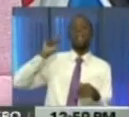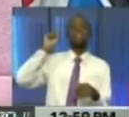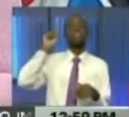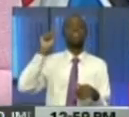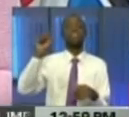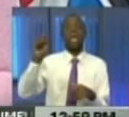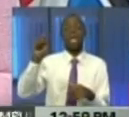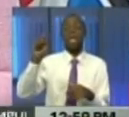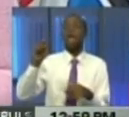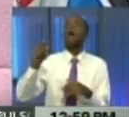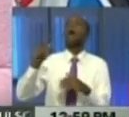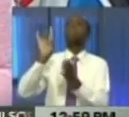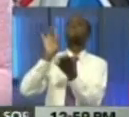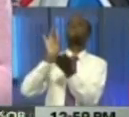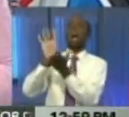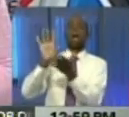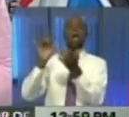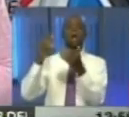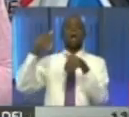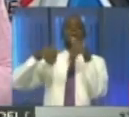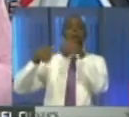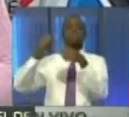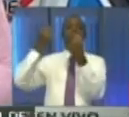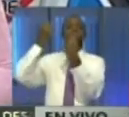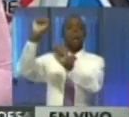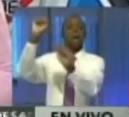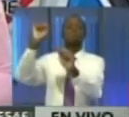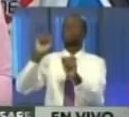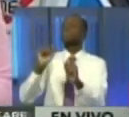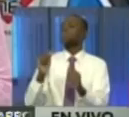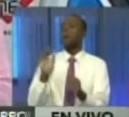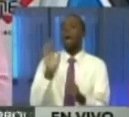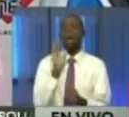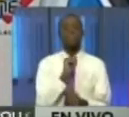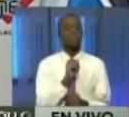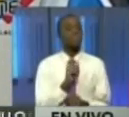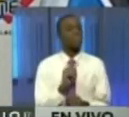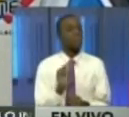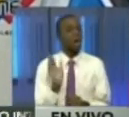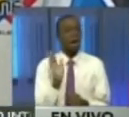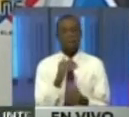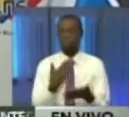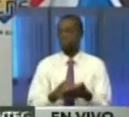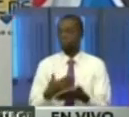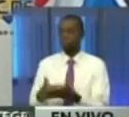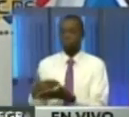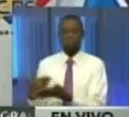con unas normas que se hicieron especialmente para ese referendo